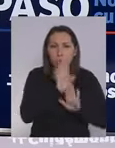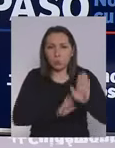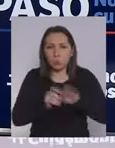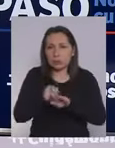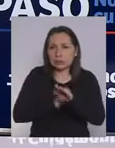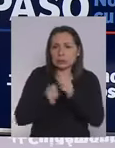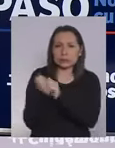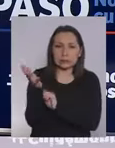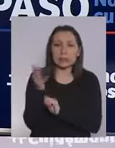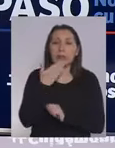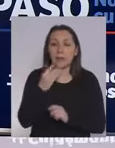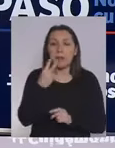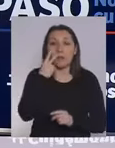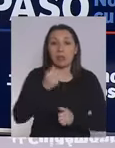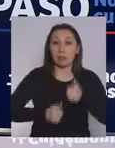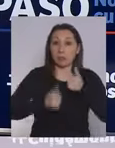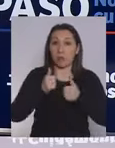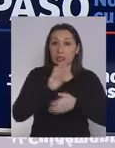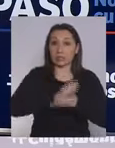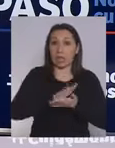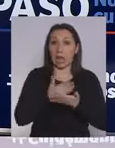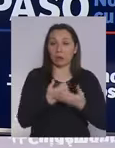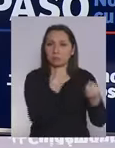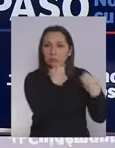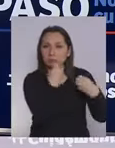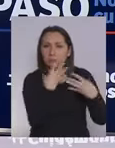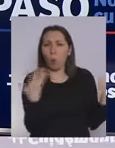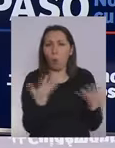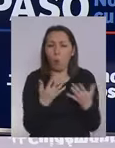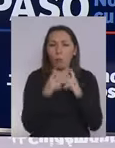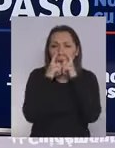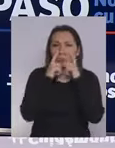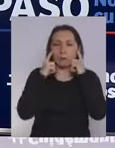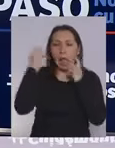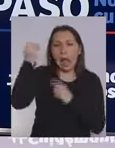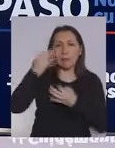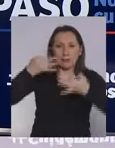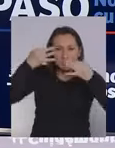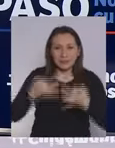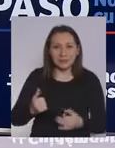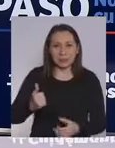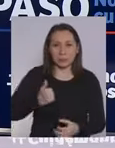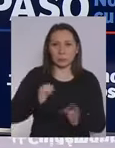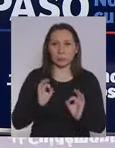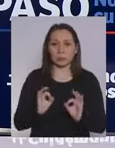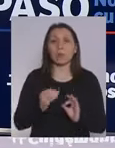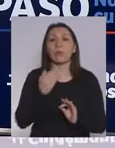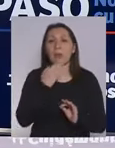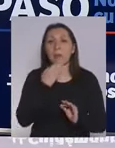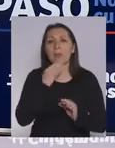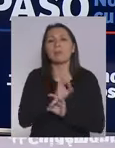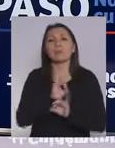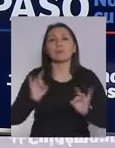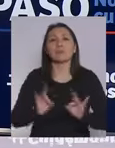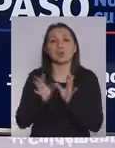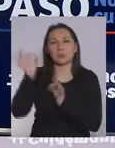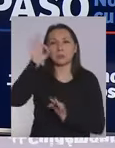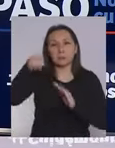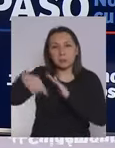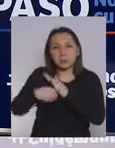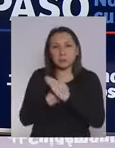que lo funcional de la salud se capacitarán en el uso correcto de los elementos de protección personal y en infecciones intrahospitalarias y